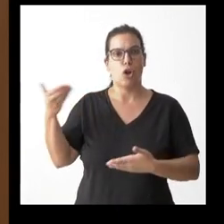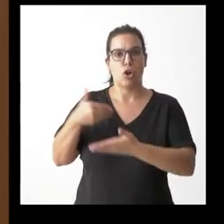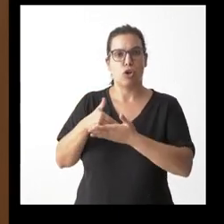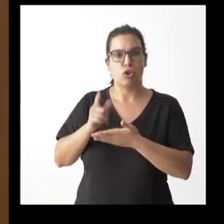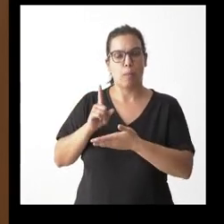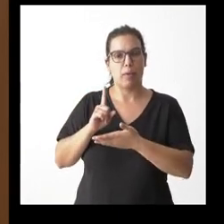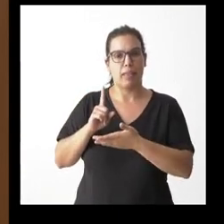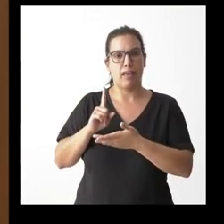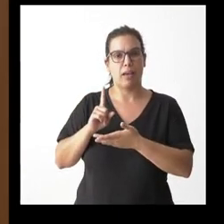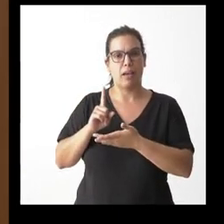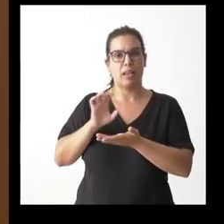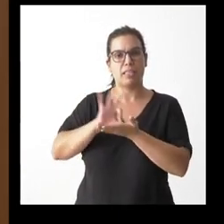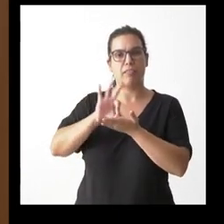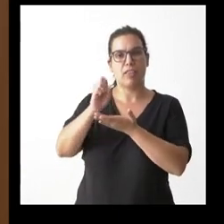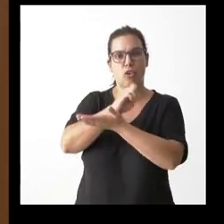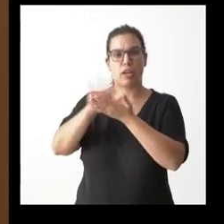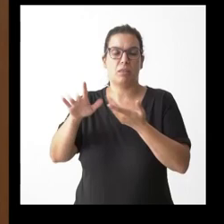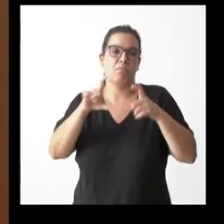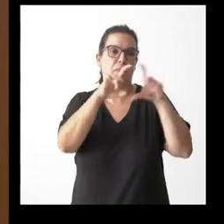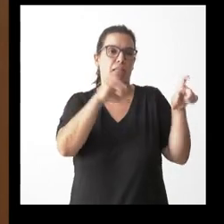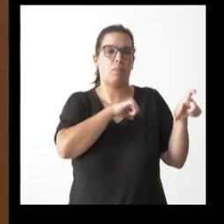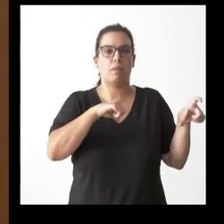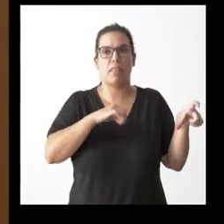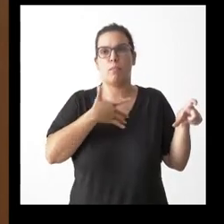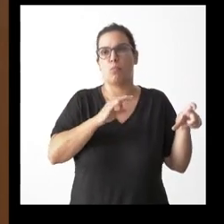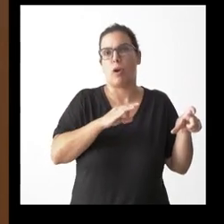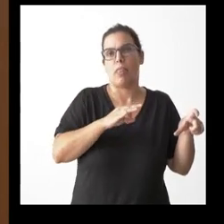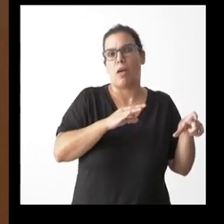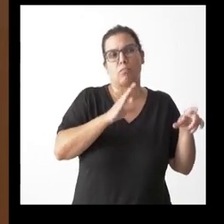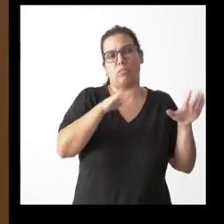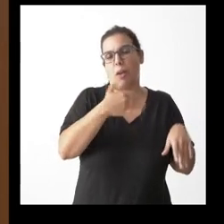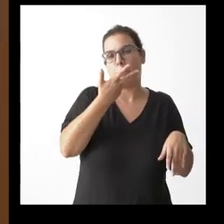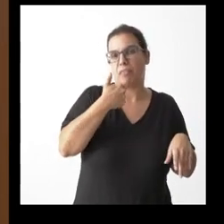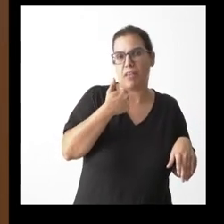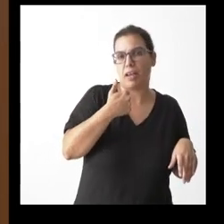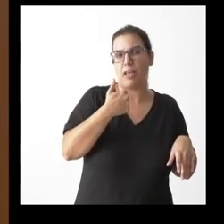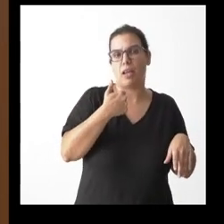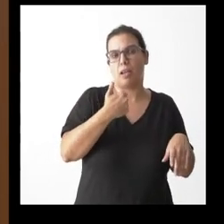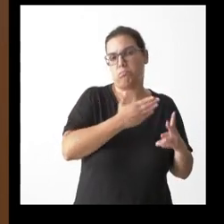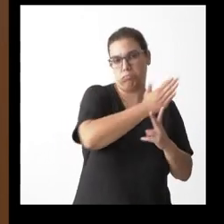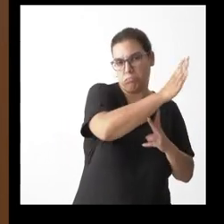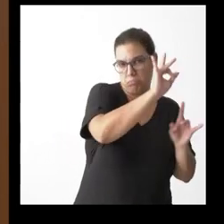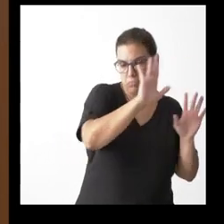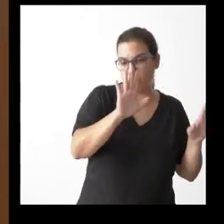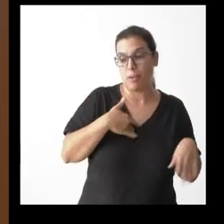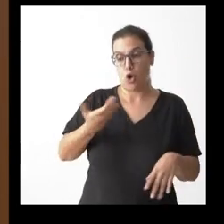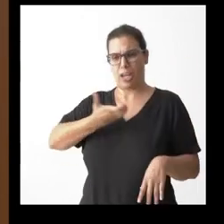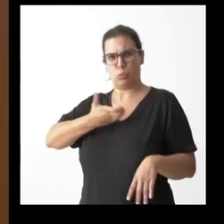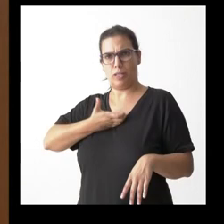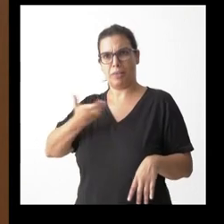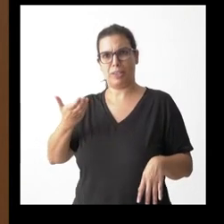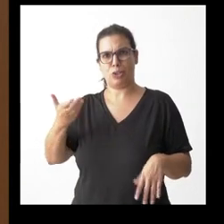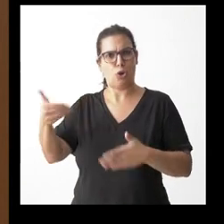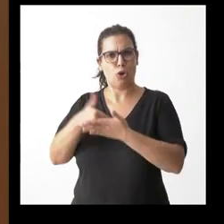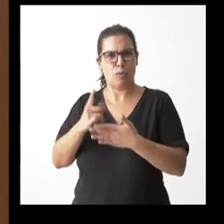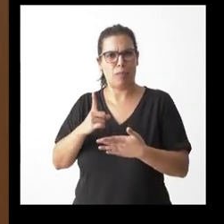Junta? Porque una empresa privada, bueno, puede entender que a lo mejor le sale la cuenta seguir por otra vía, pero no sé si nos